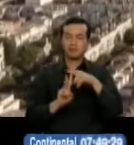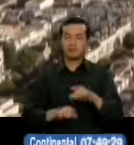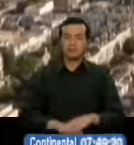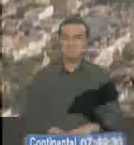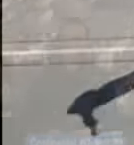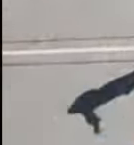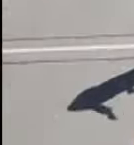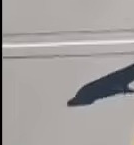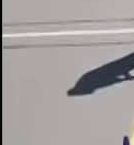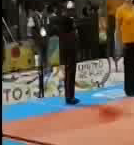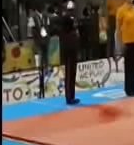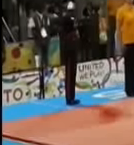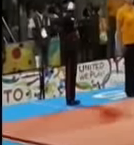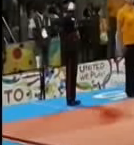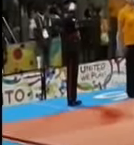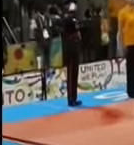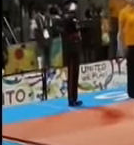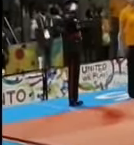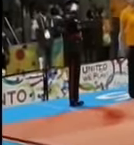TV.